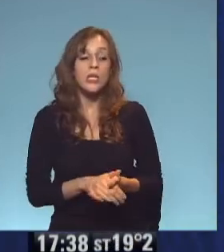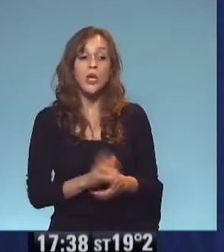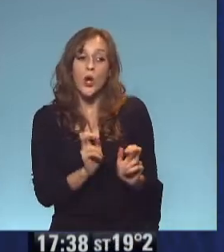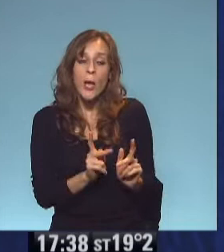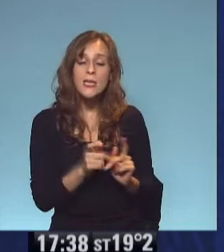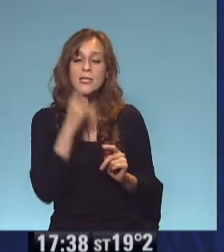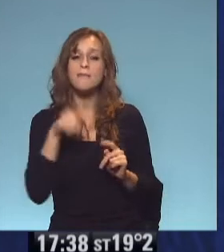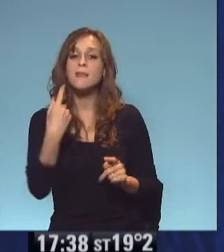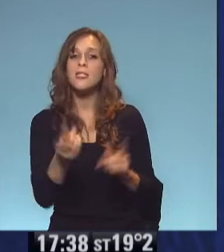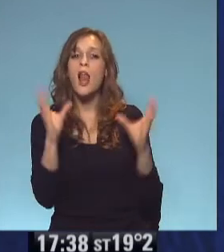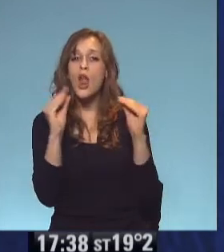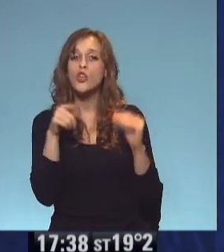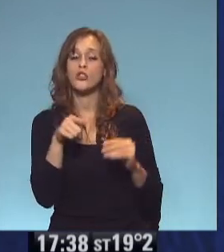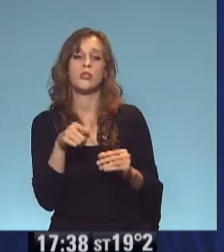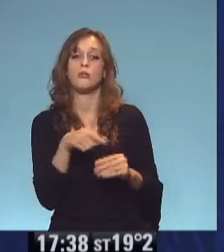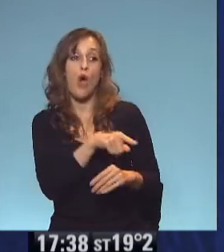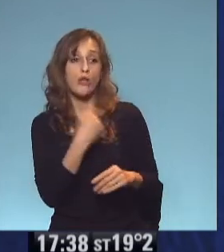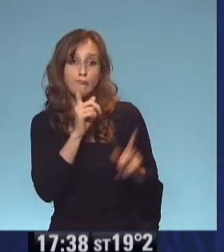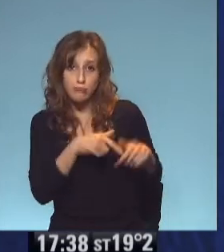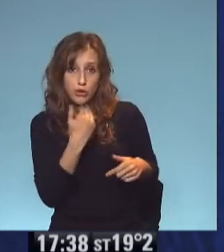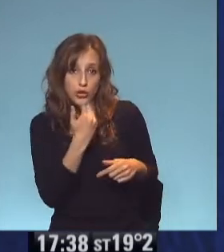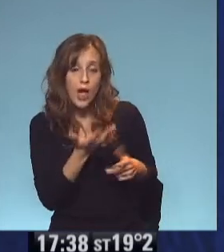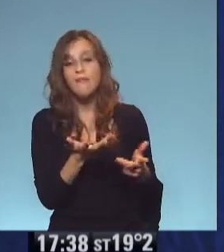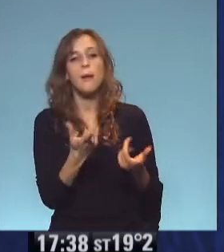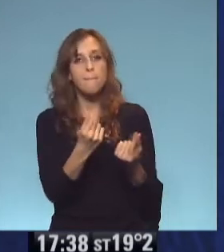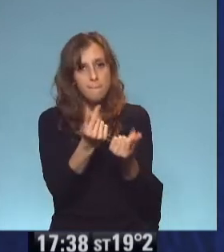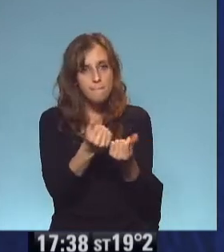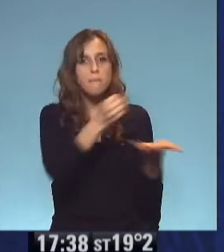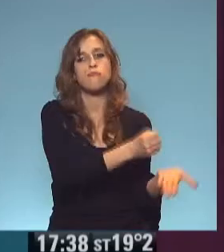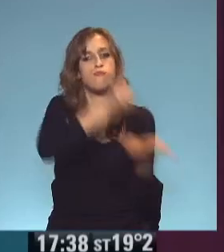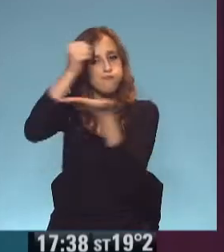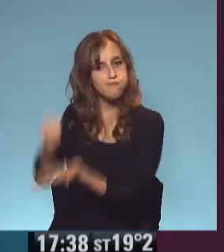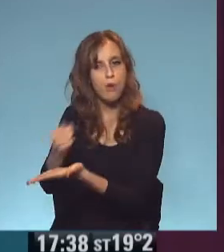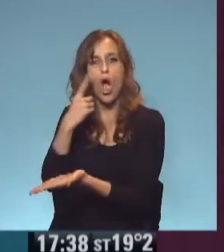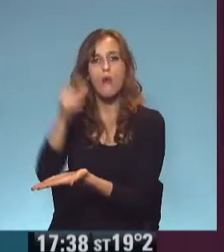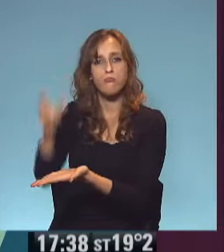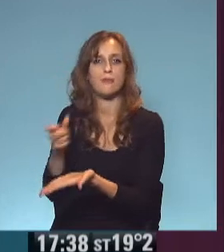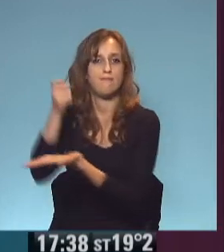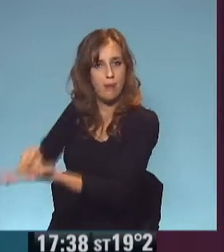a la noche no descubrió nada, le daremos el dinero al Dr. Fantasmón.